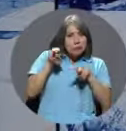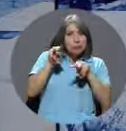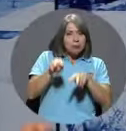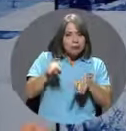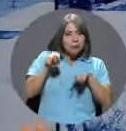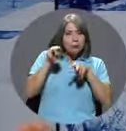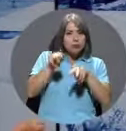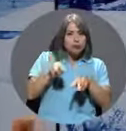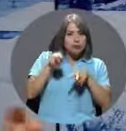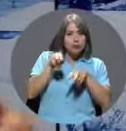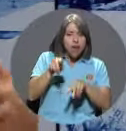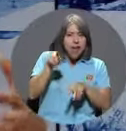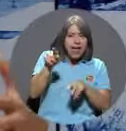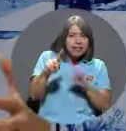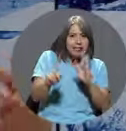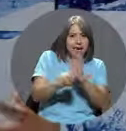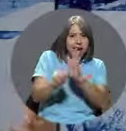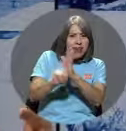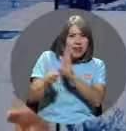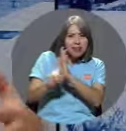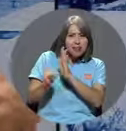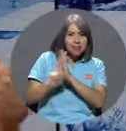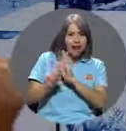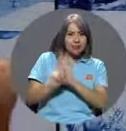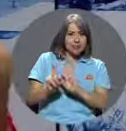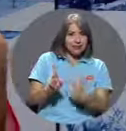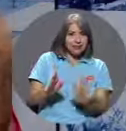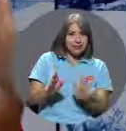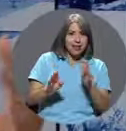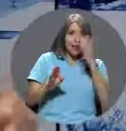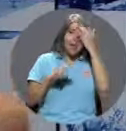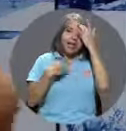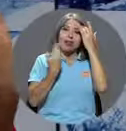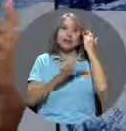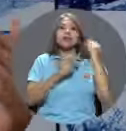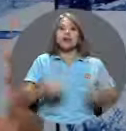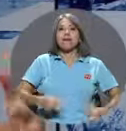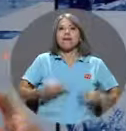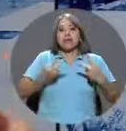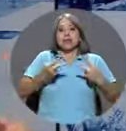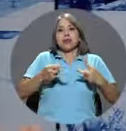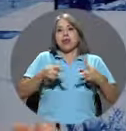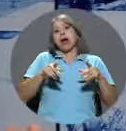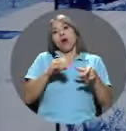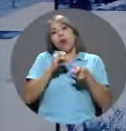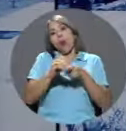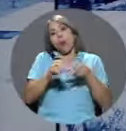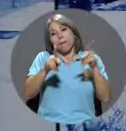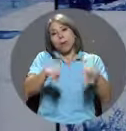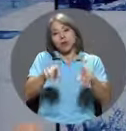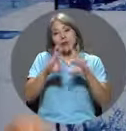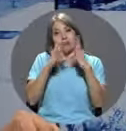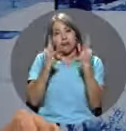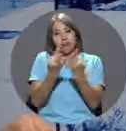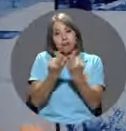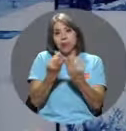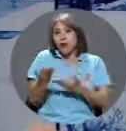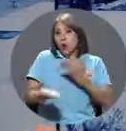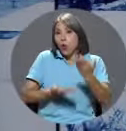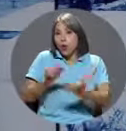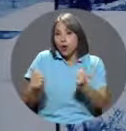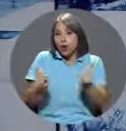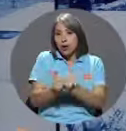vigilantes de esas alertas en nuestra vida y en nuestros familiares para